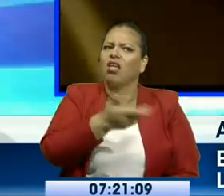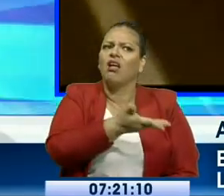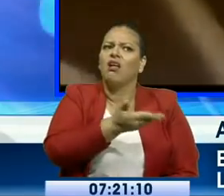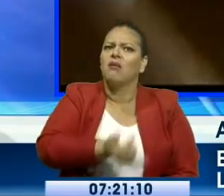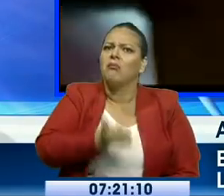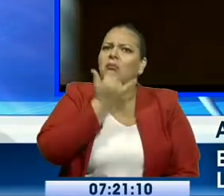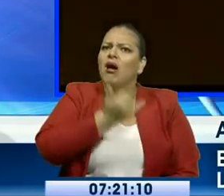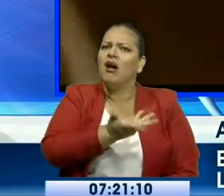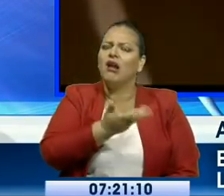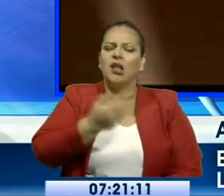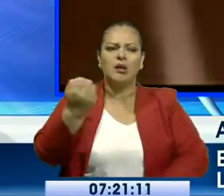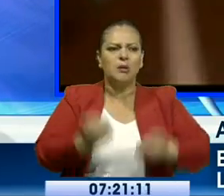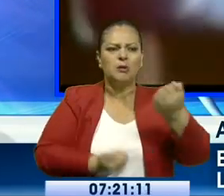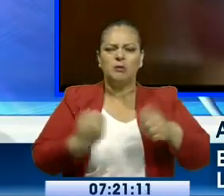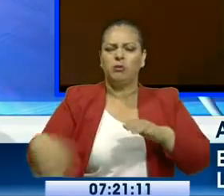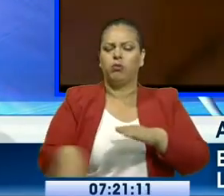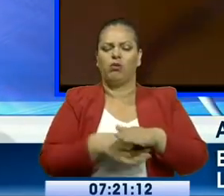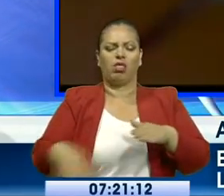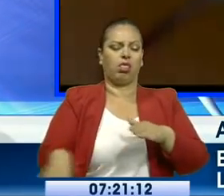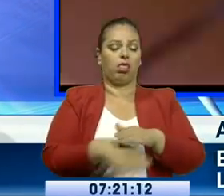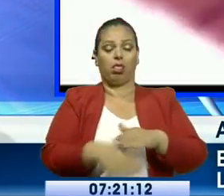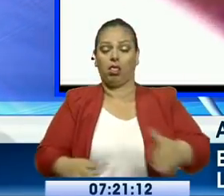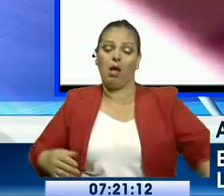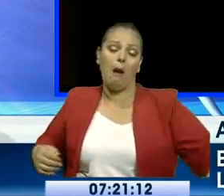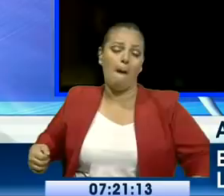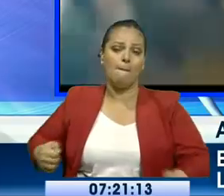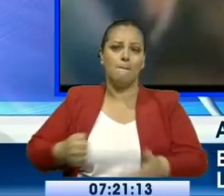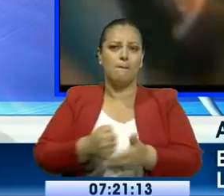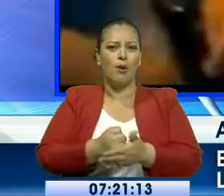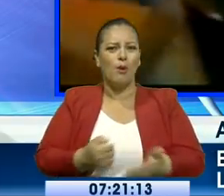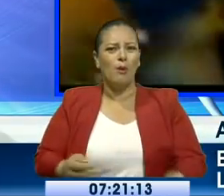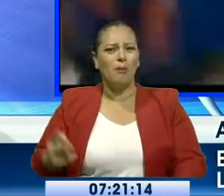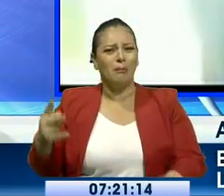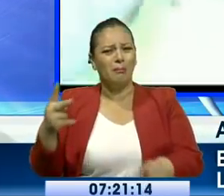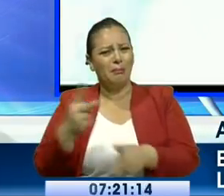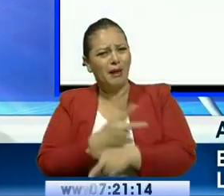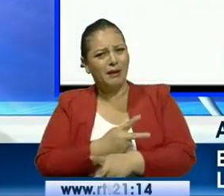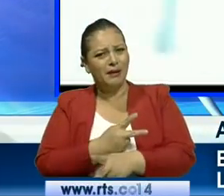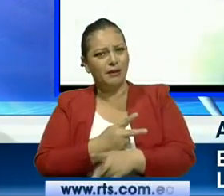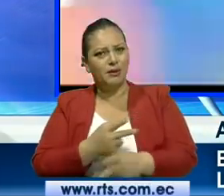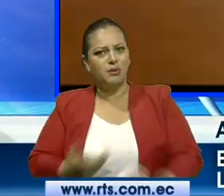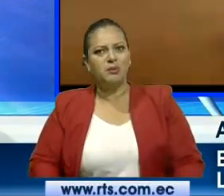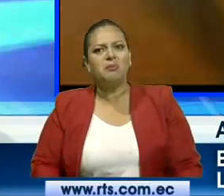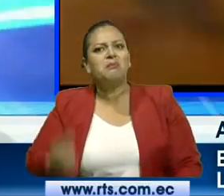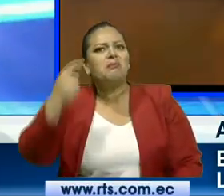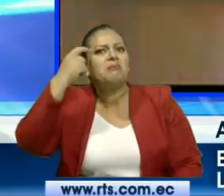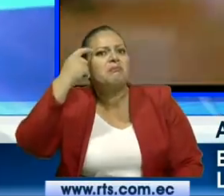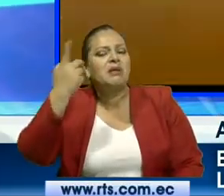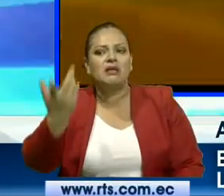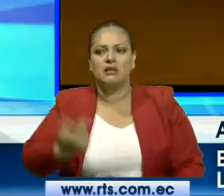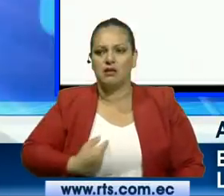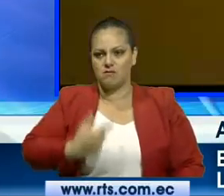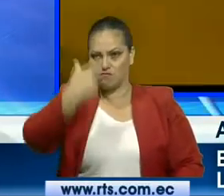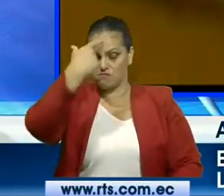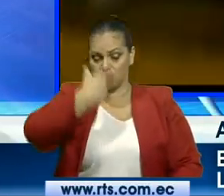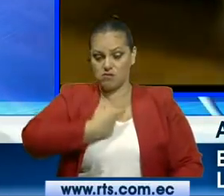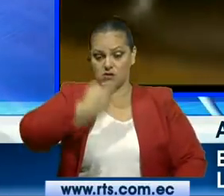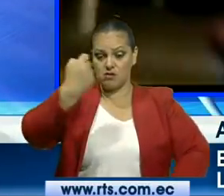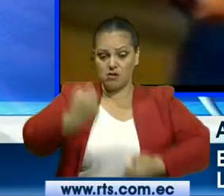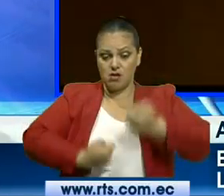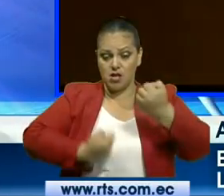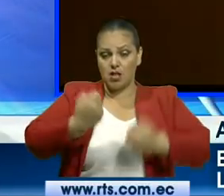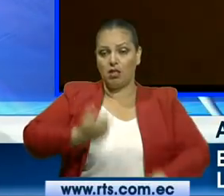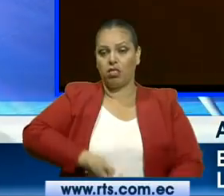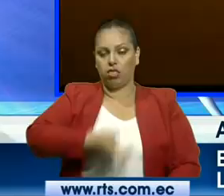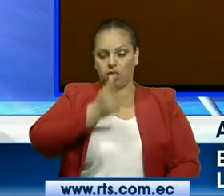etílico, ¿verdad?, conducir en estado etílico puede provocar un atentado no solo contra la vida del que conduce irresponsablemente en